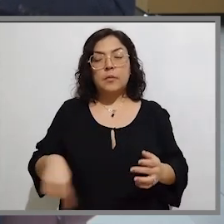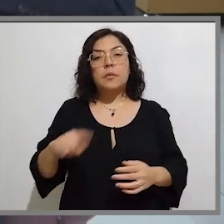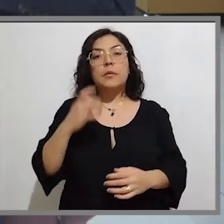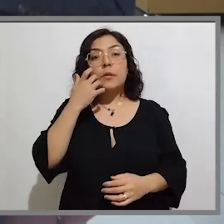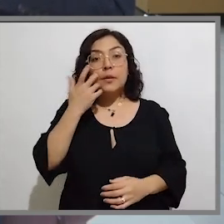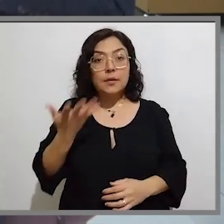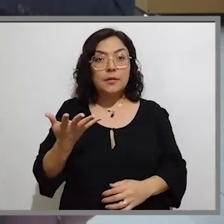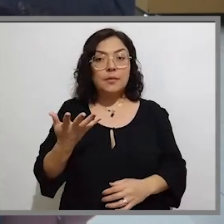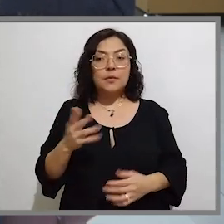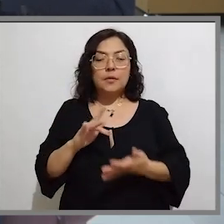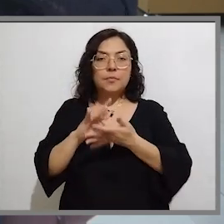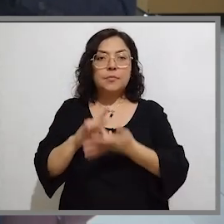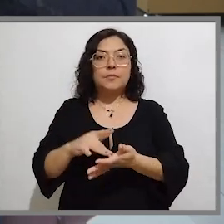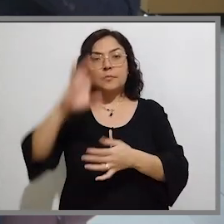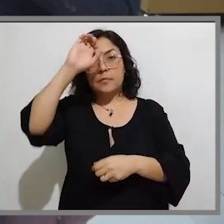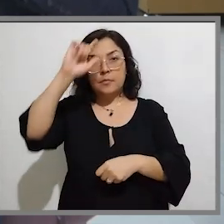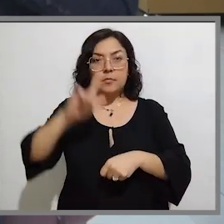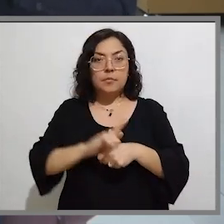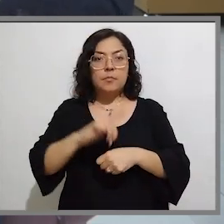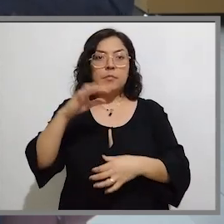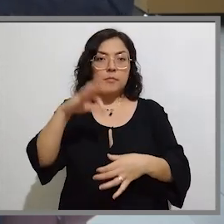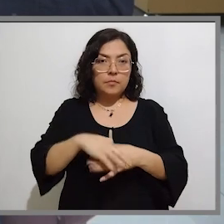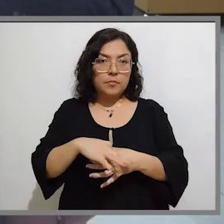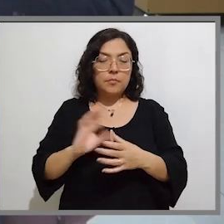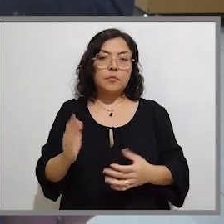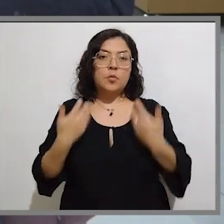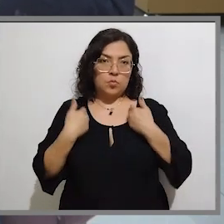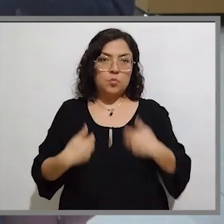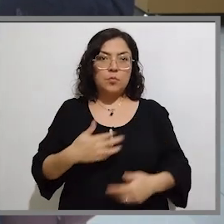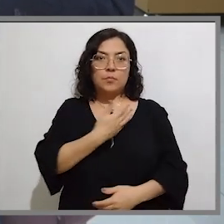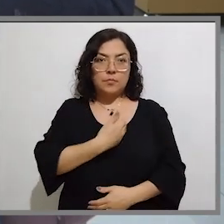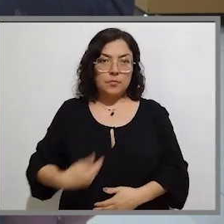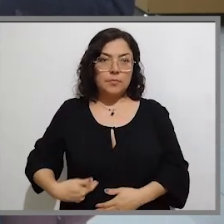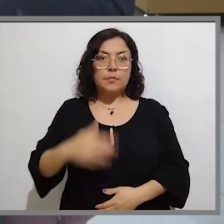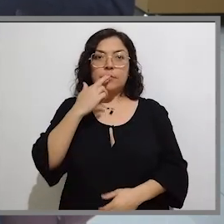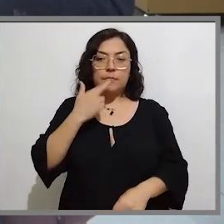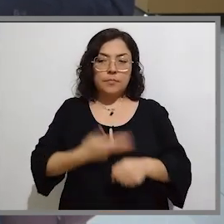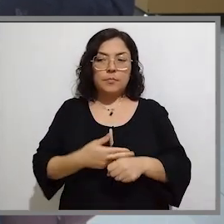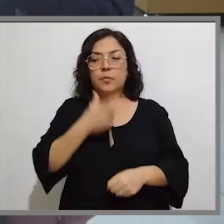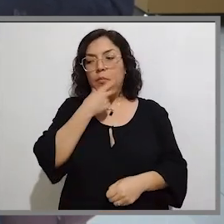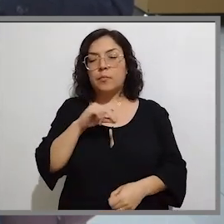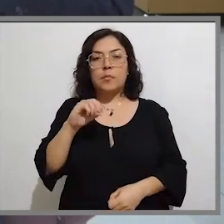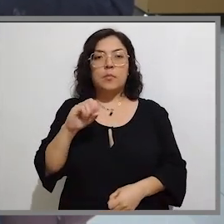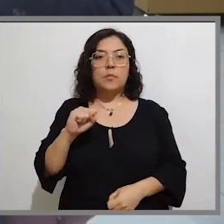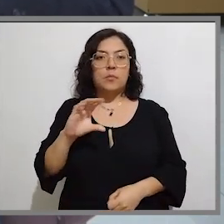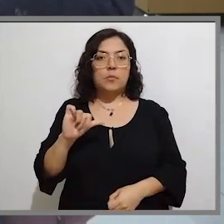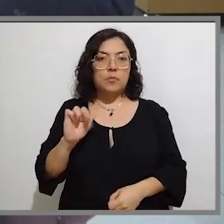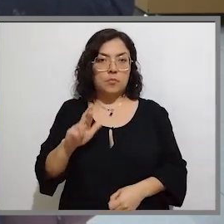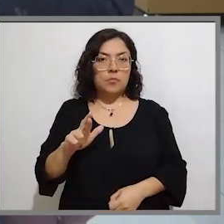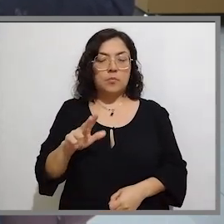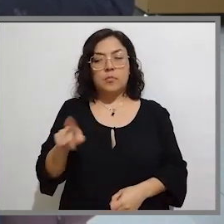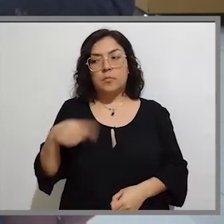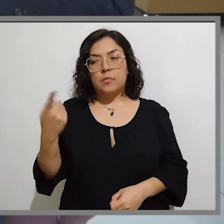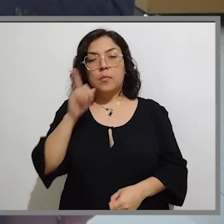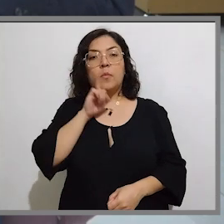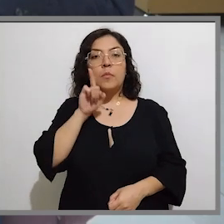Cultura Democrática, donde participan, además de su servidor como presidente, las consejerías Oscar Daniel Rodríguez Fuentes y